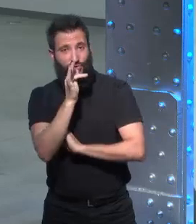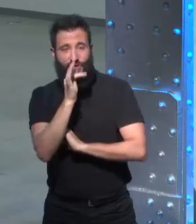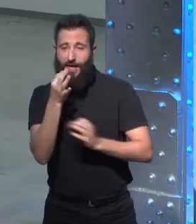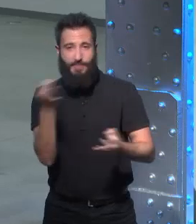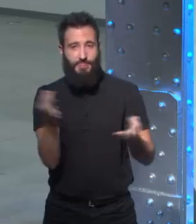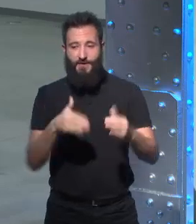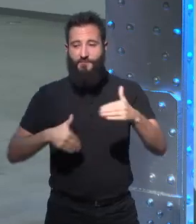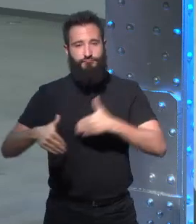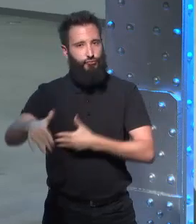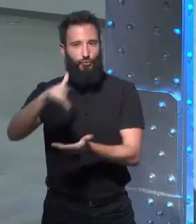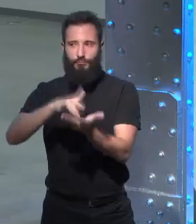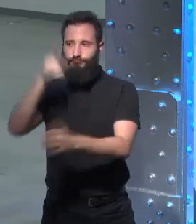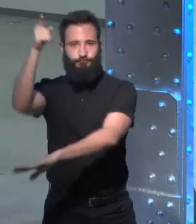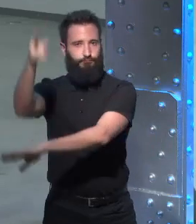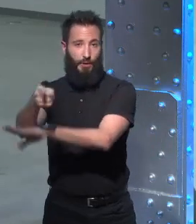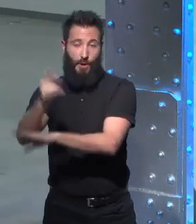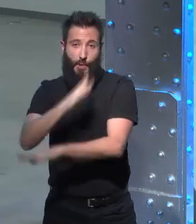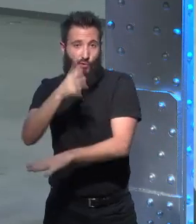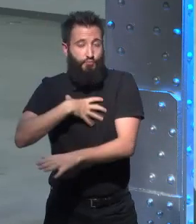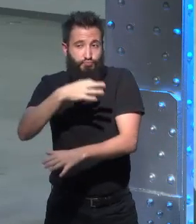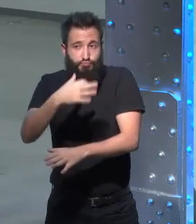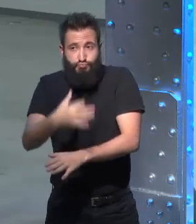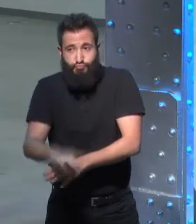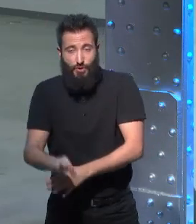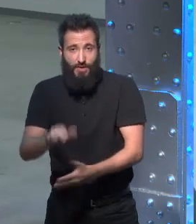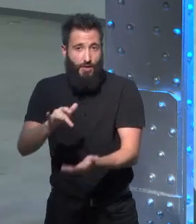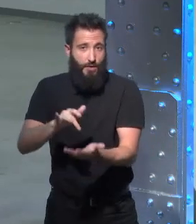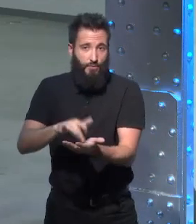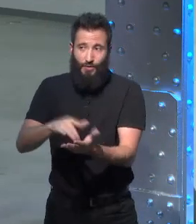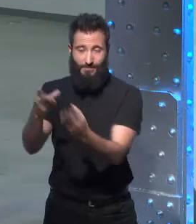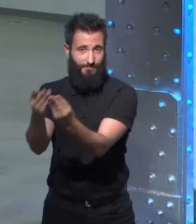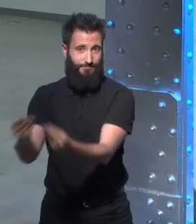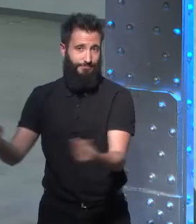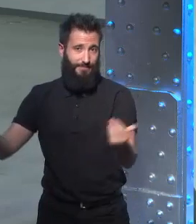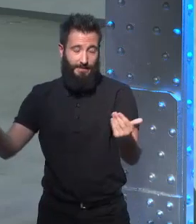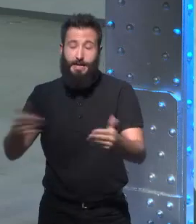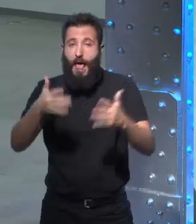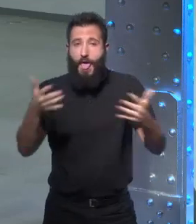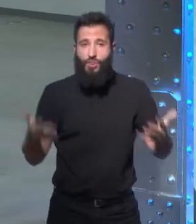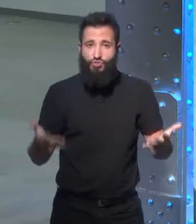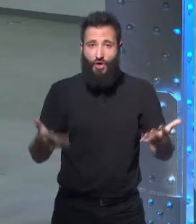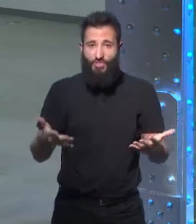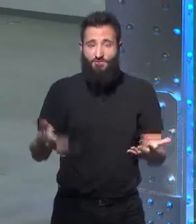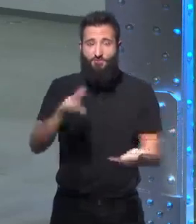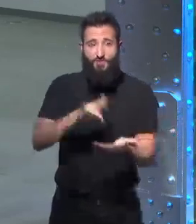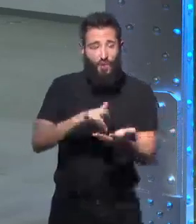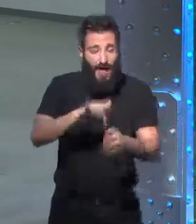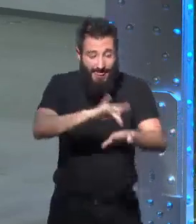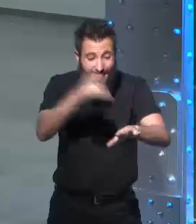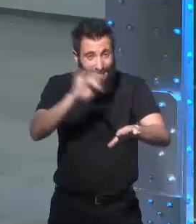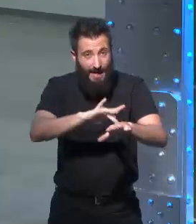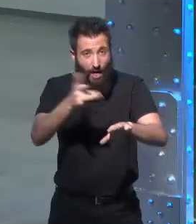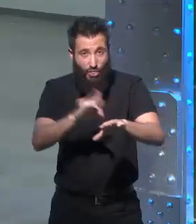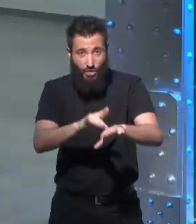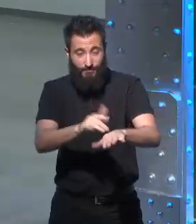obligación de hacerlo o corren el riesgo también de desaparecer. Por lo tanto, detrás de esta